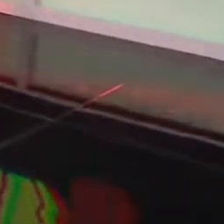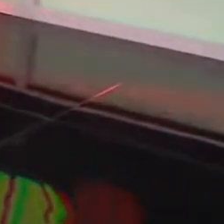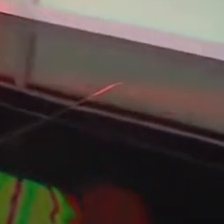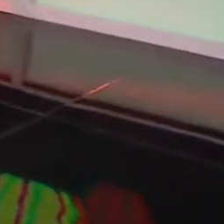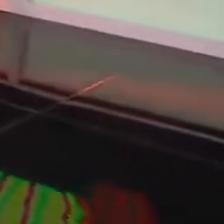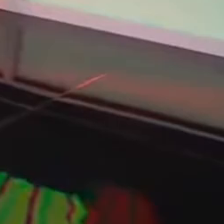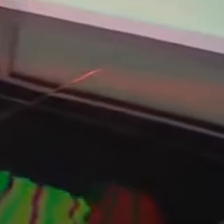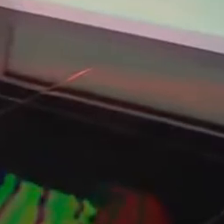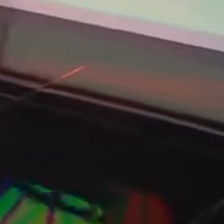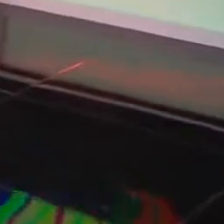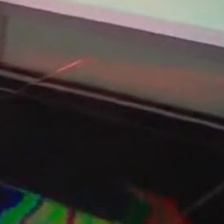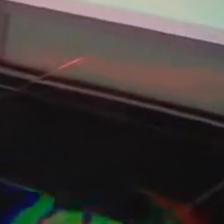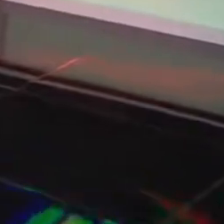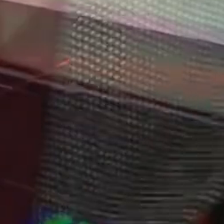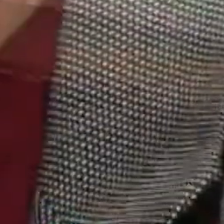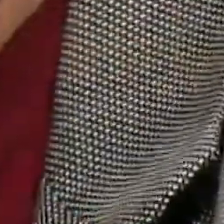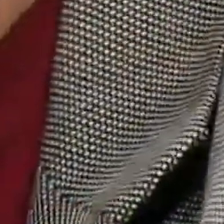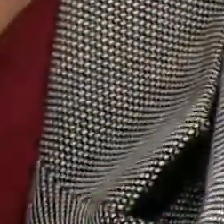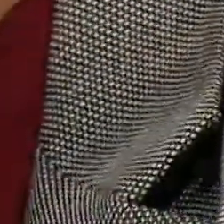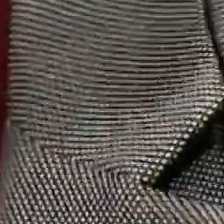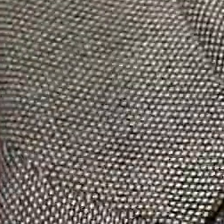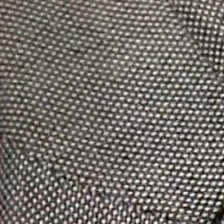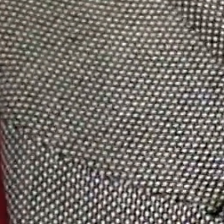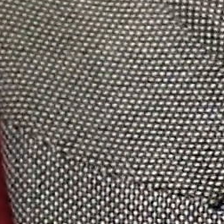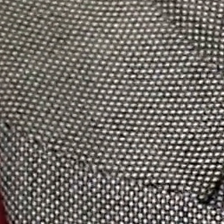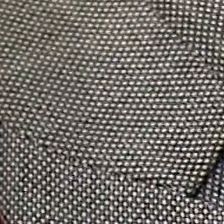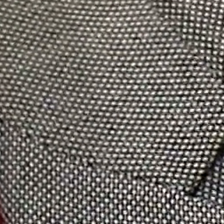como el cóndor y el halcón.